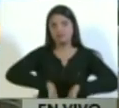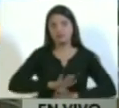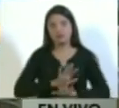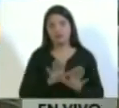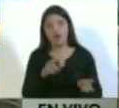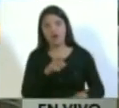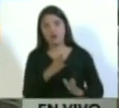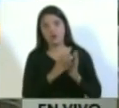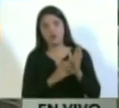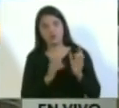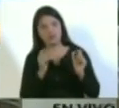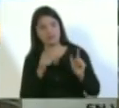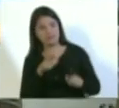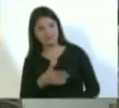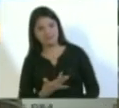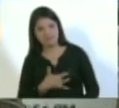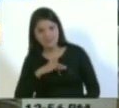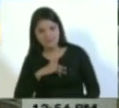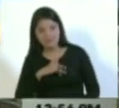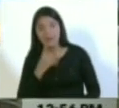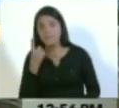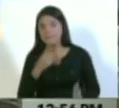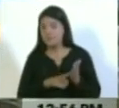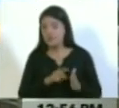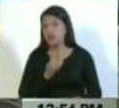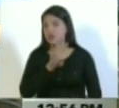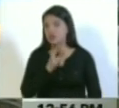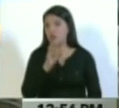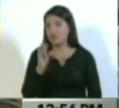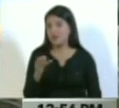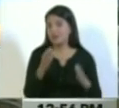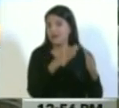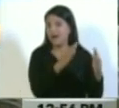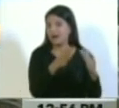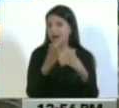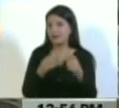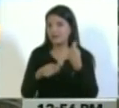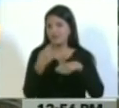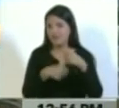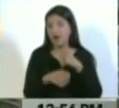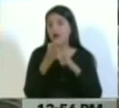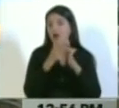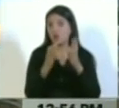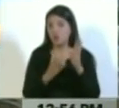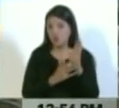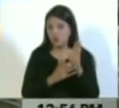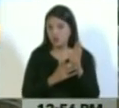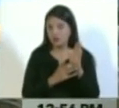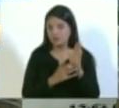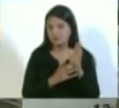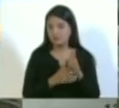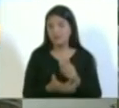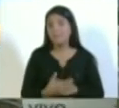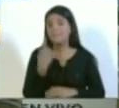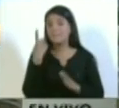Cúcuta. Claro, estamos hablando de 1.200 casas de cambio ilegales en Cúcuta, estamos hablando